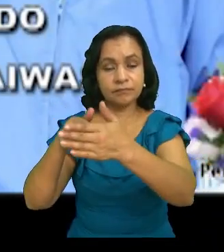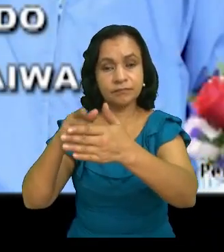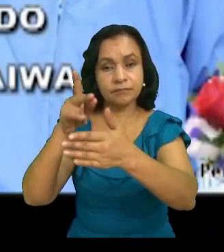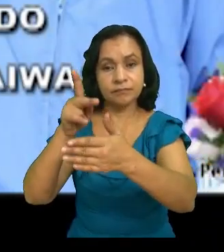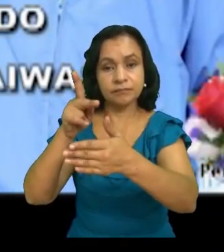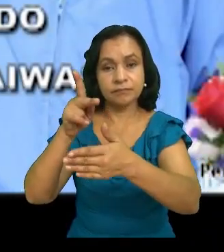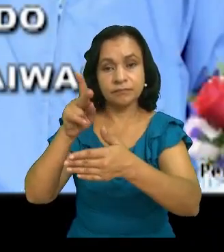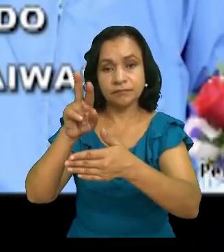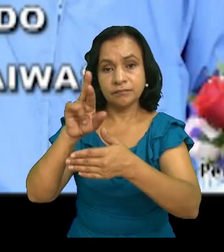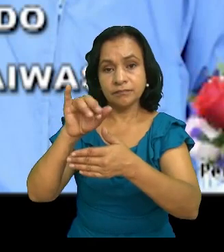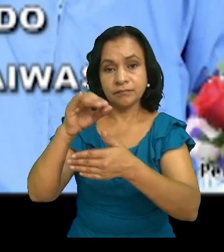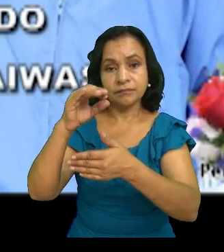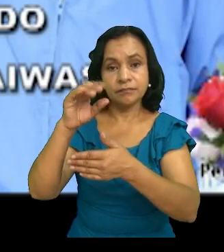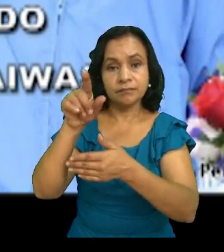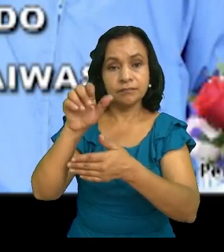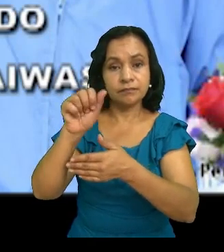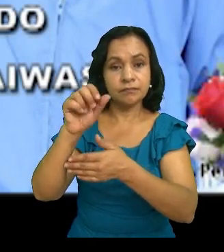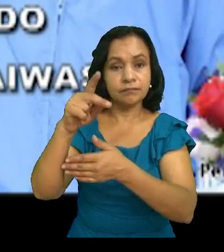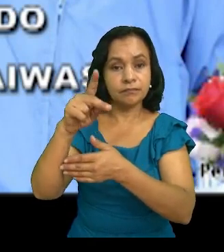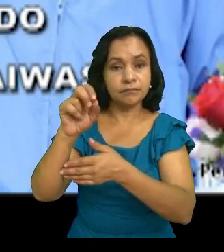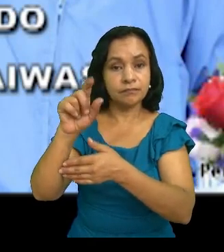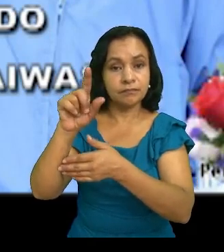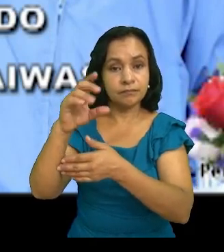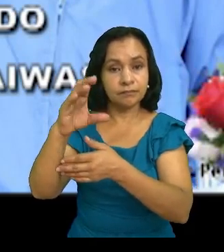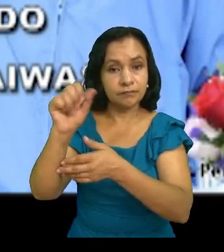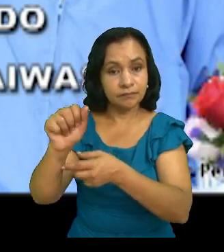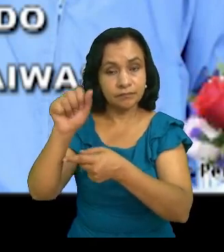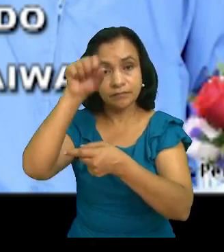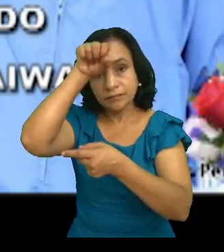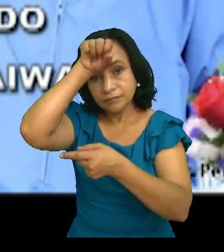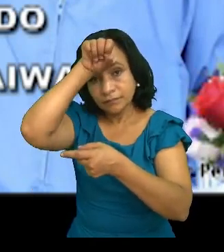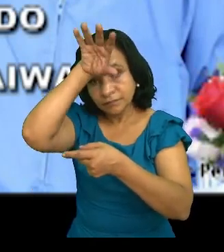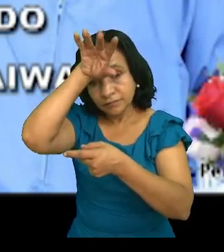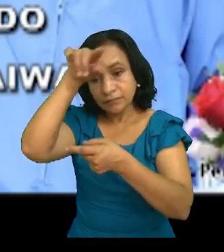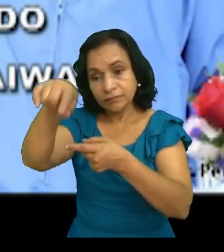Prinzapolca, Ciuna, ahí tenemos un bolsón